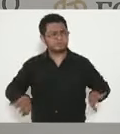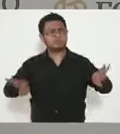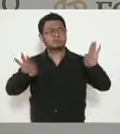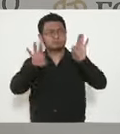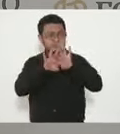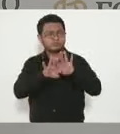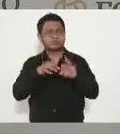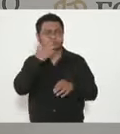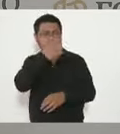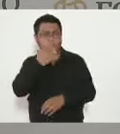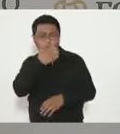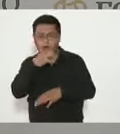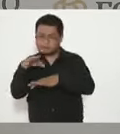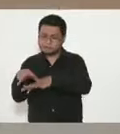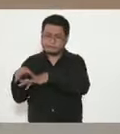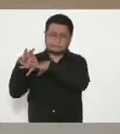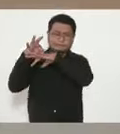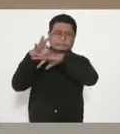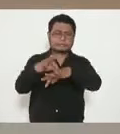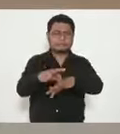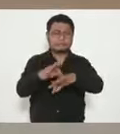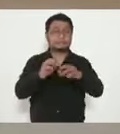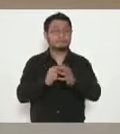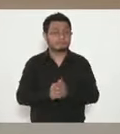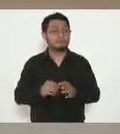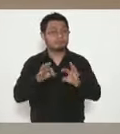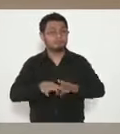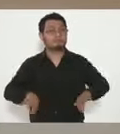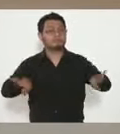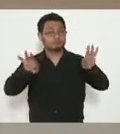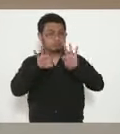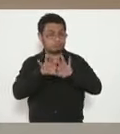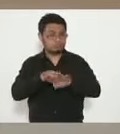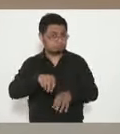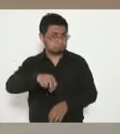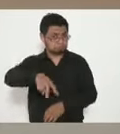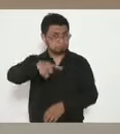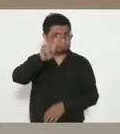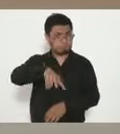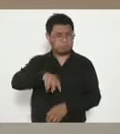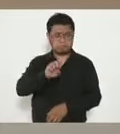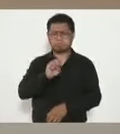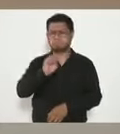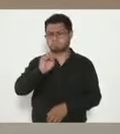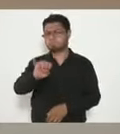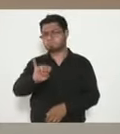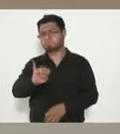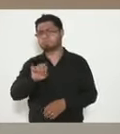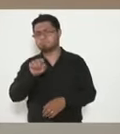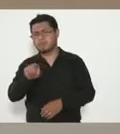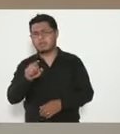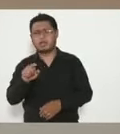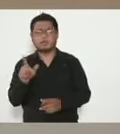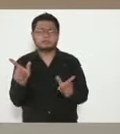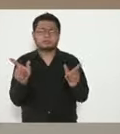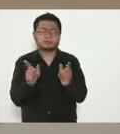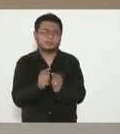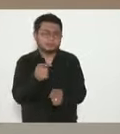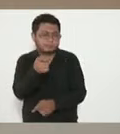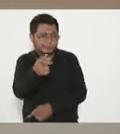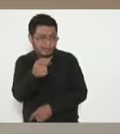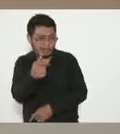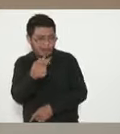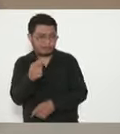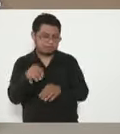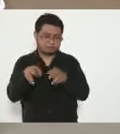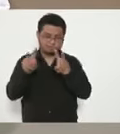La escuela es el segundo hogar y sí se ha resuelto en parte el problema con